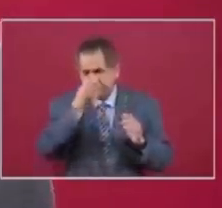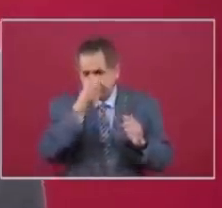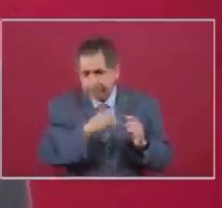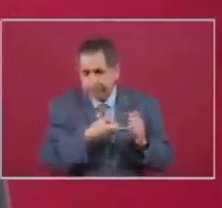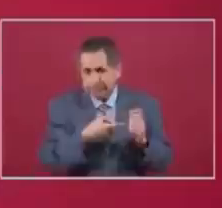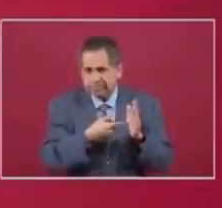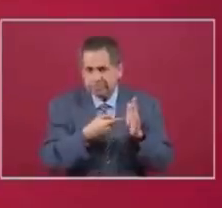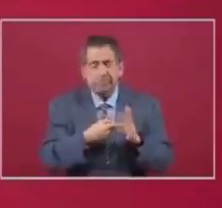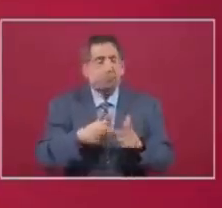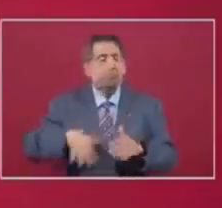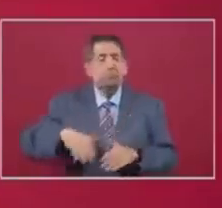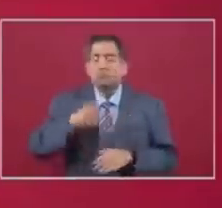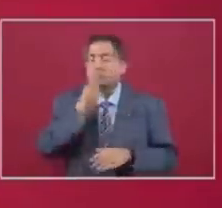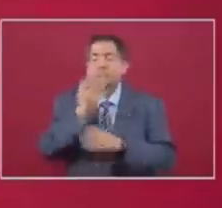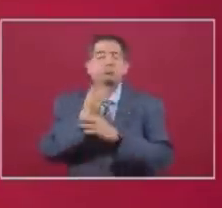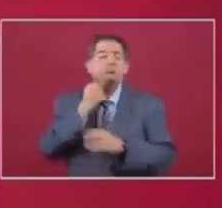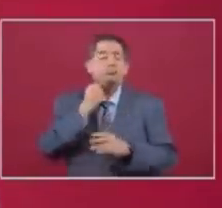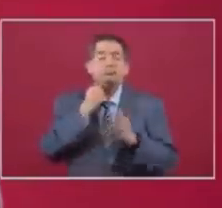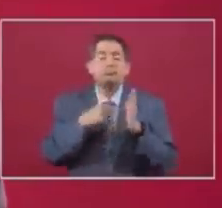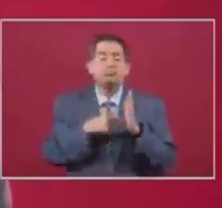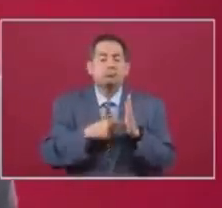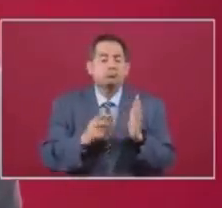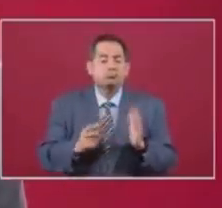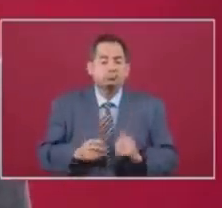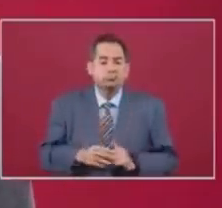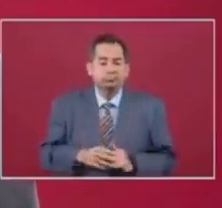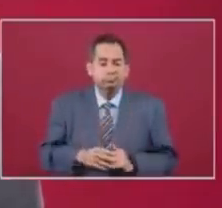y como dicen los abogados,